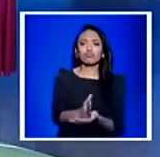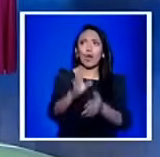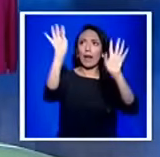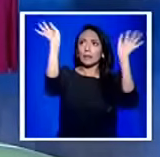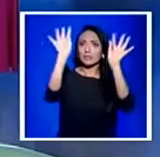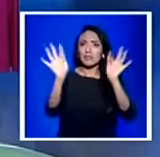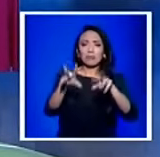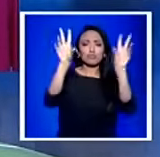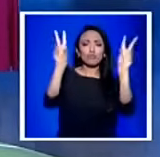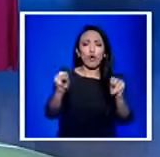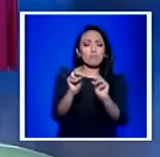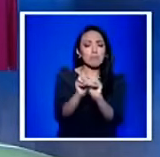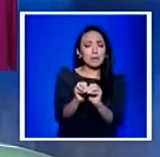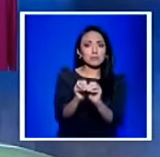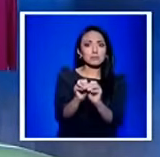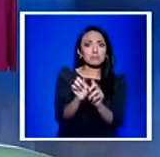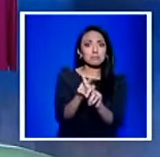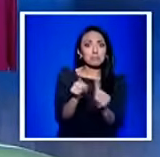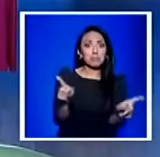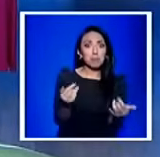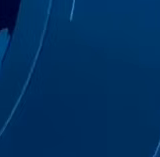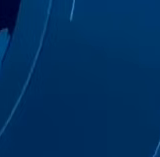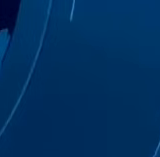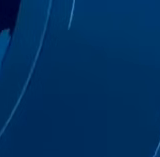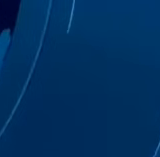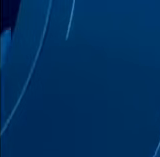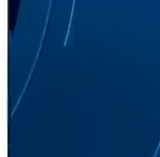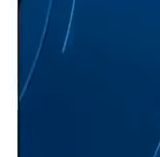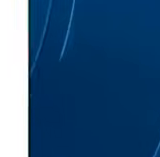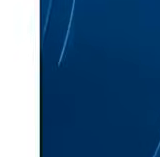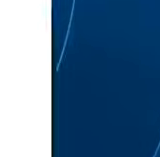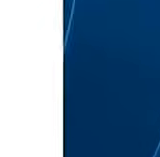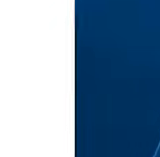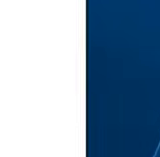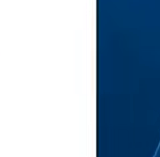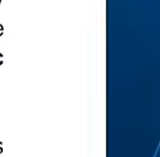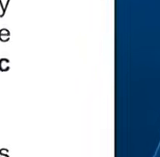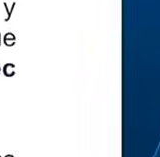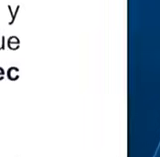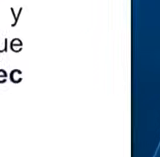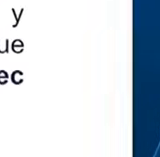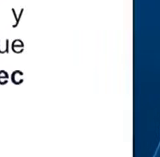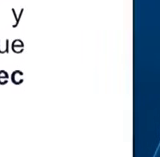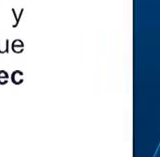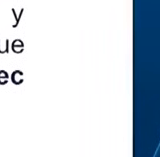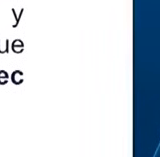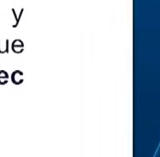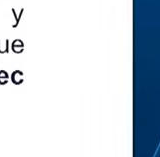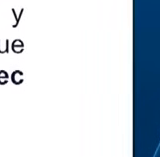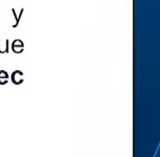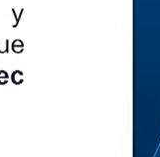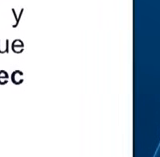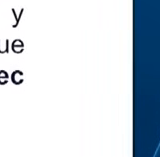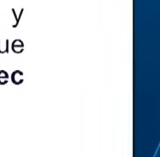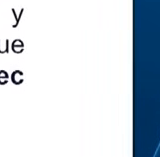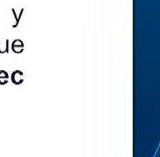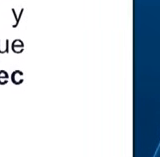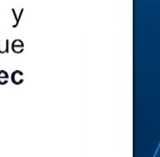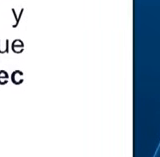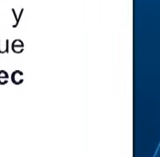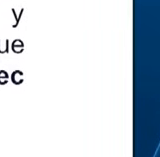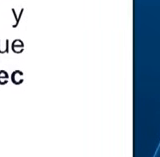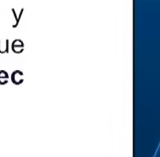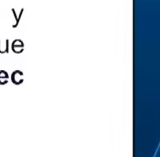esta semana, hoy a la 1:30 de la madrugada, el Ministerio de Energía, a través de un comunicado en sus redes